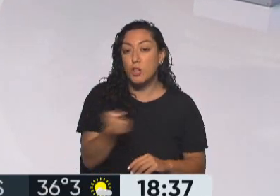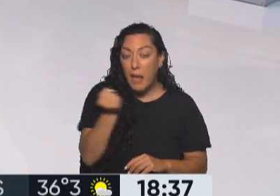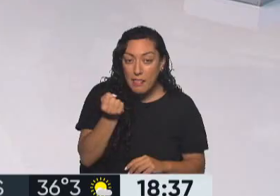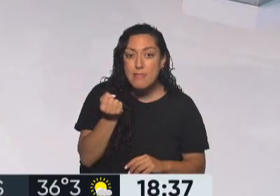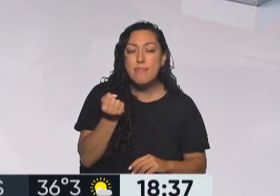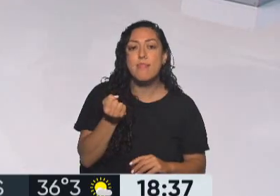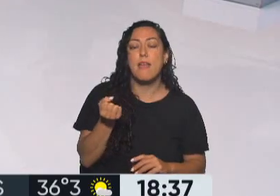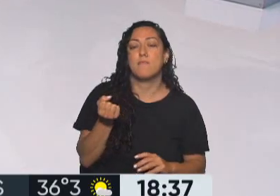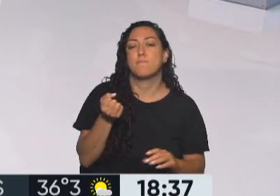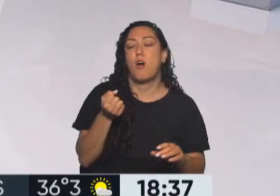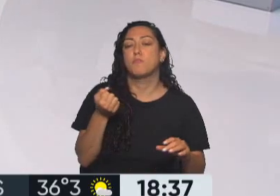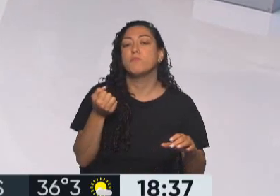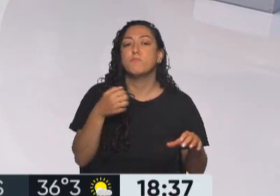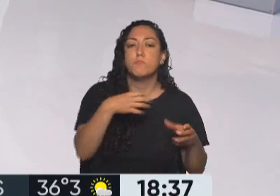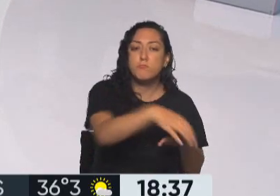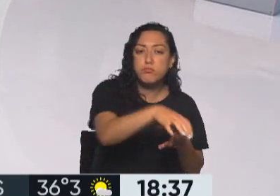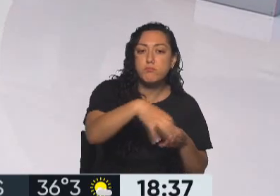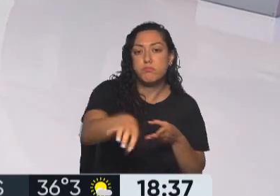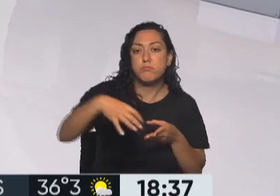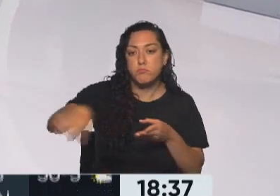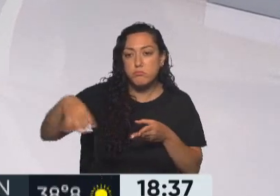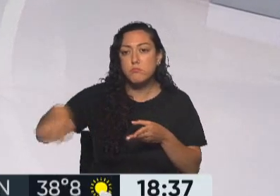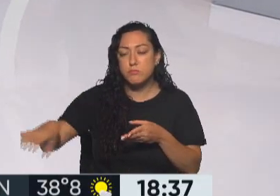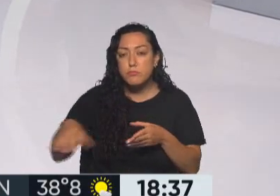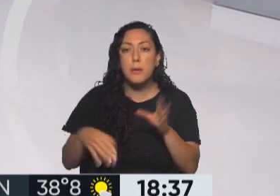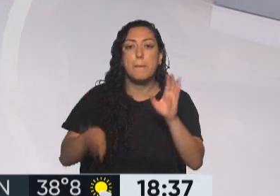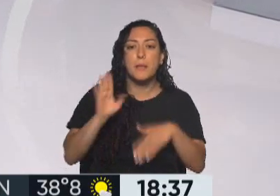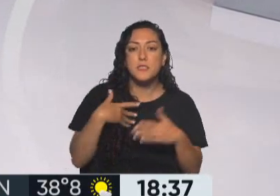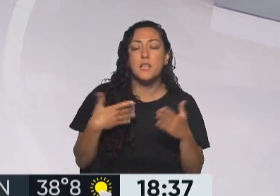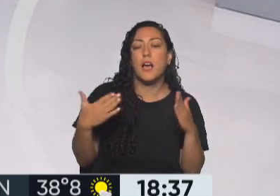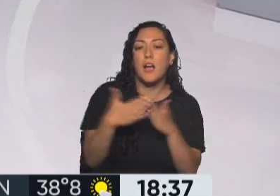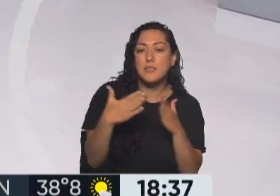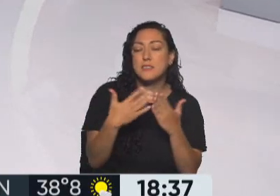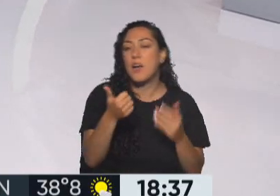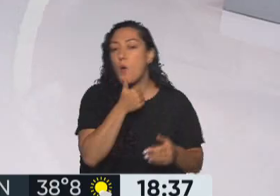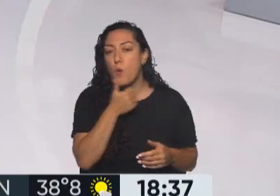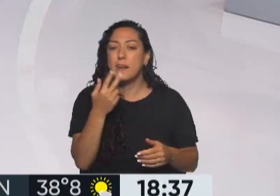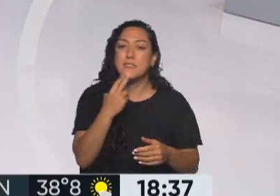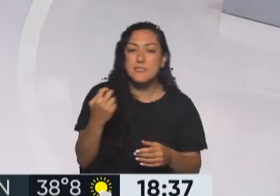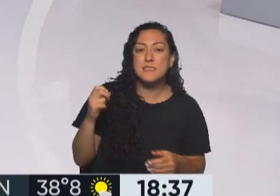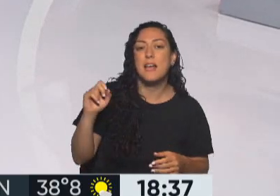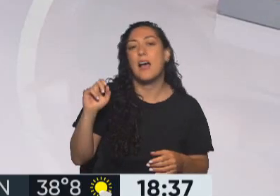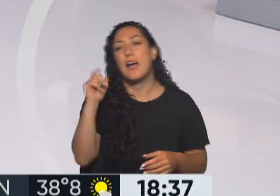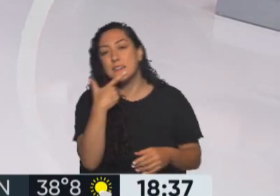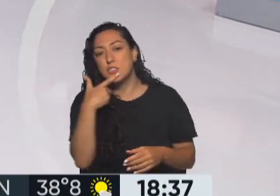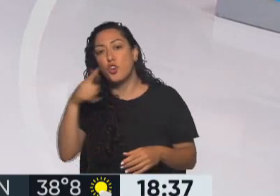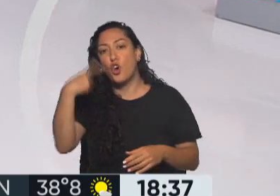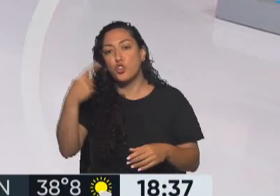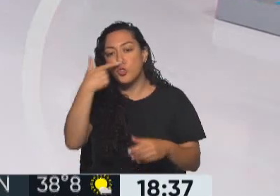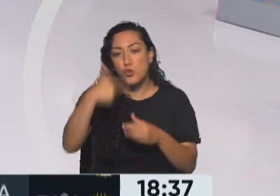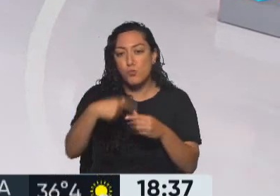de cada rubro con la inflación. Entre los que más presionaron fueron vivienda, agua, electricidad, gas y otros combustibles, que lideraron con